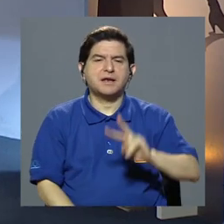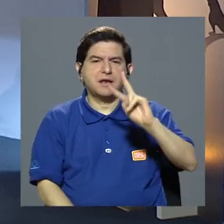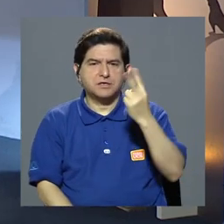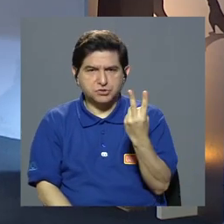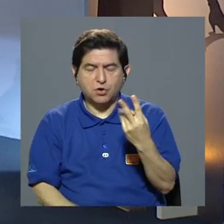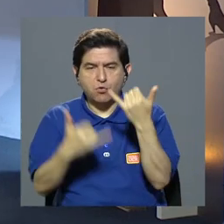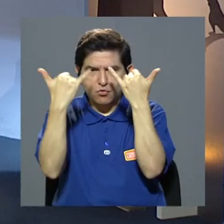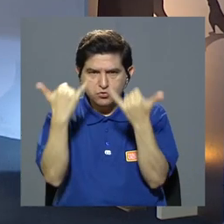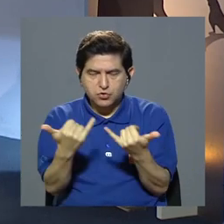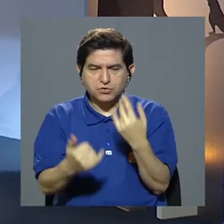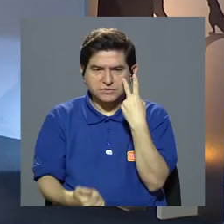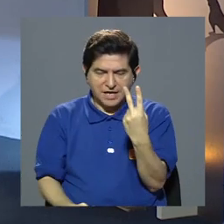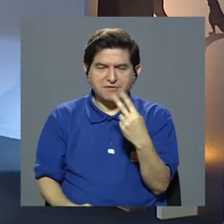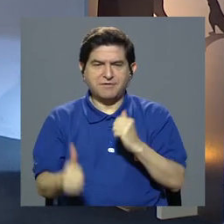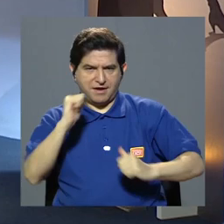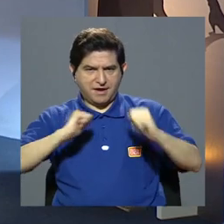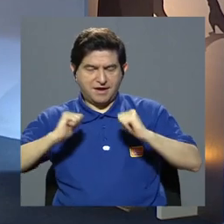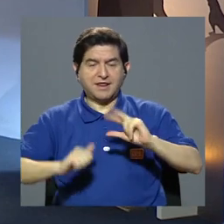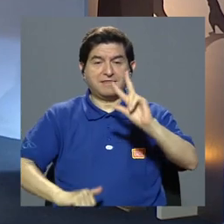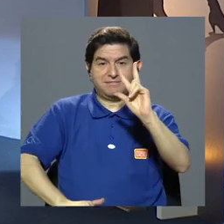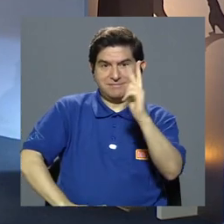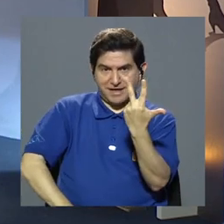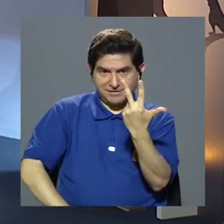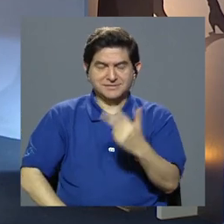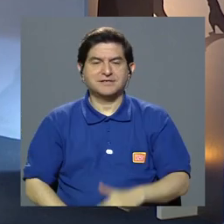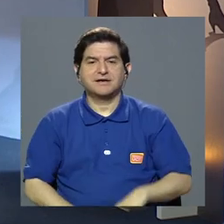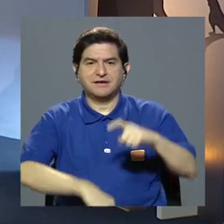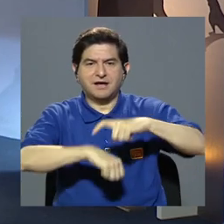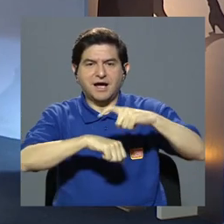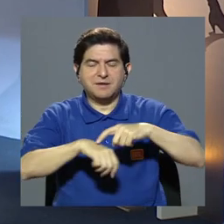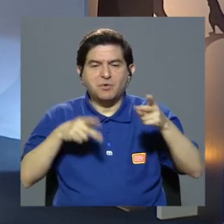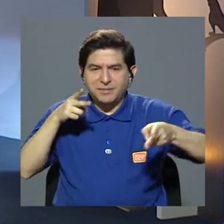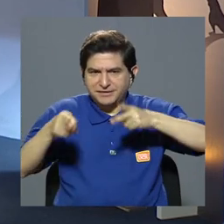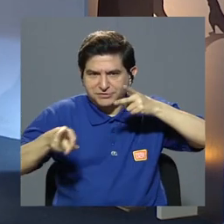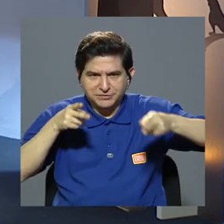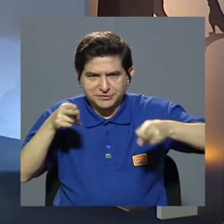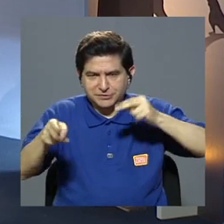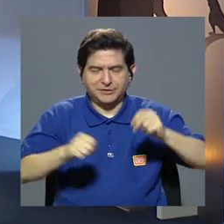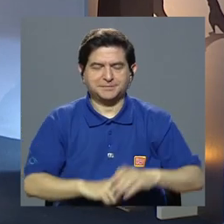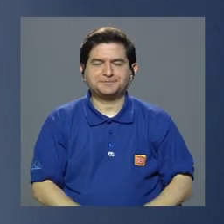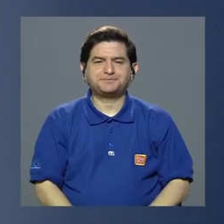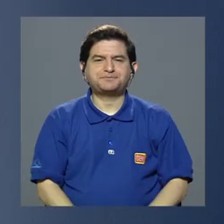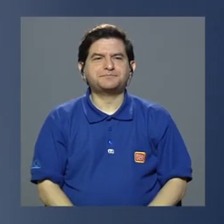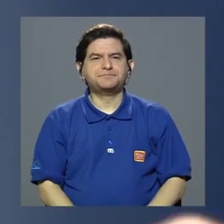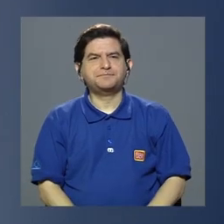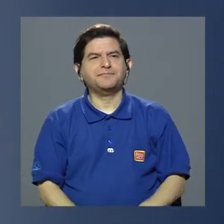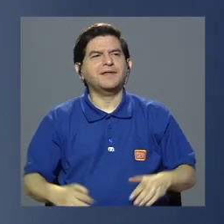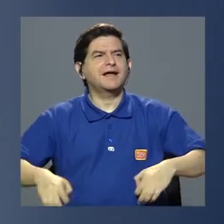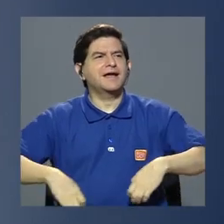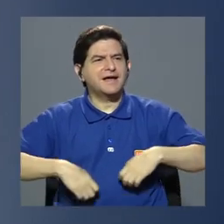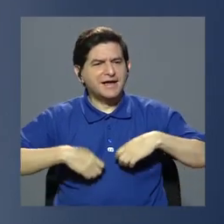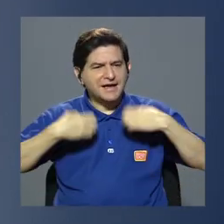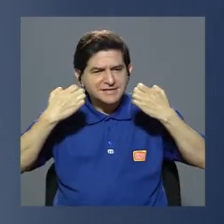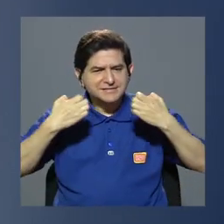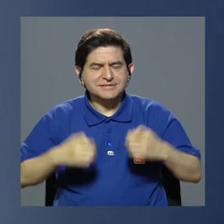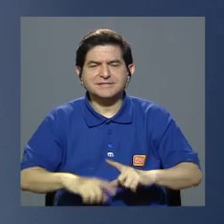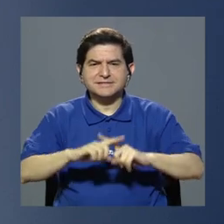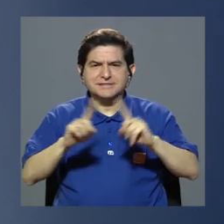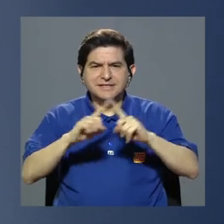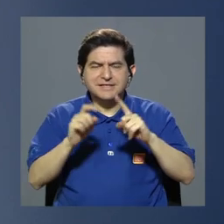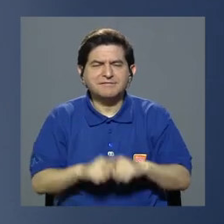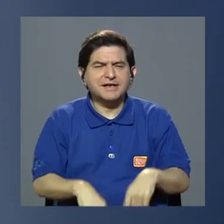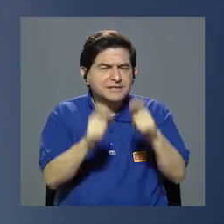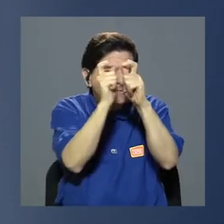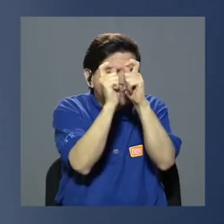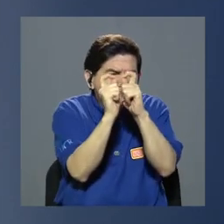lo primero una segunda revisión que es cuando usted estamos viendo la actuación y en la tercera revisión que es cuando estamos editando verdad entonces ahí hay un son